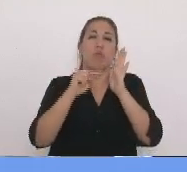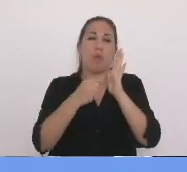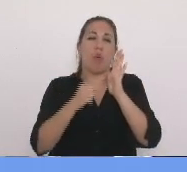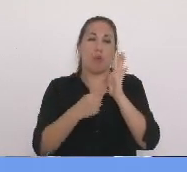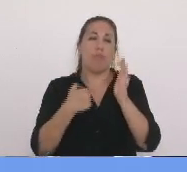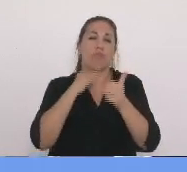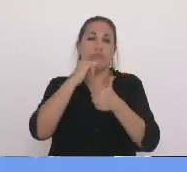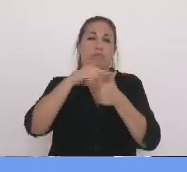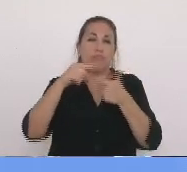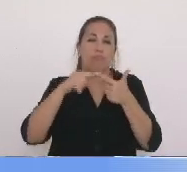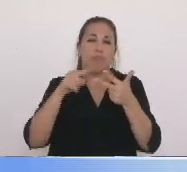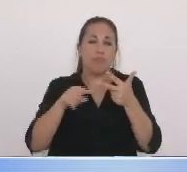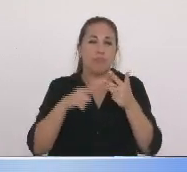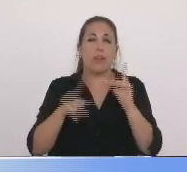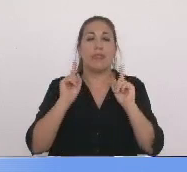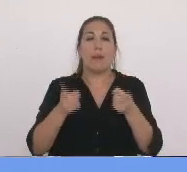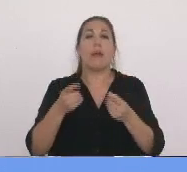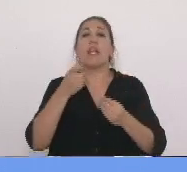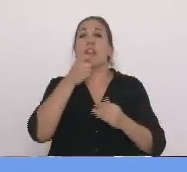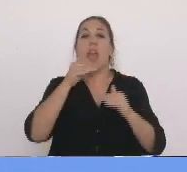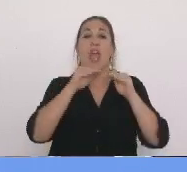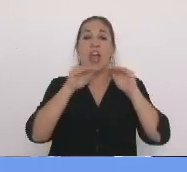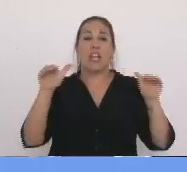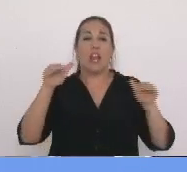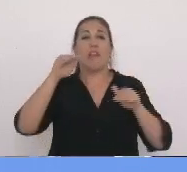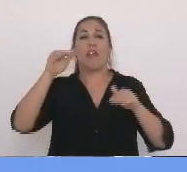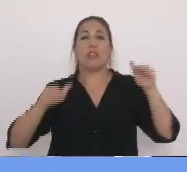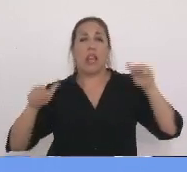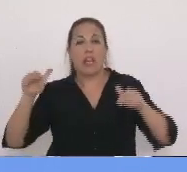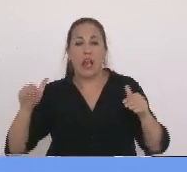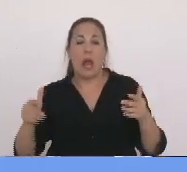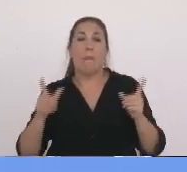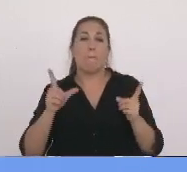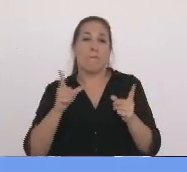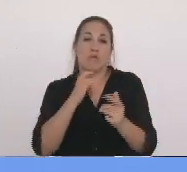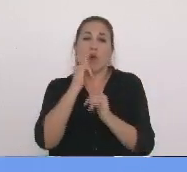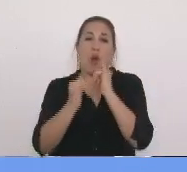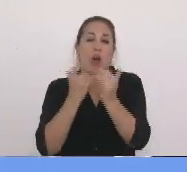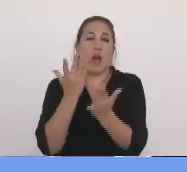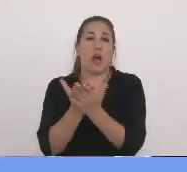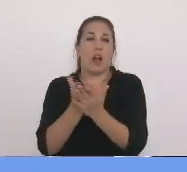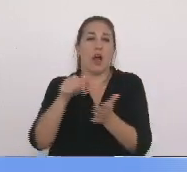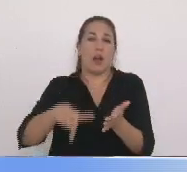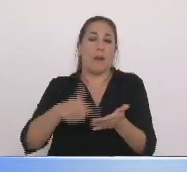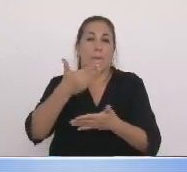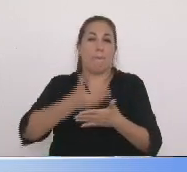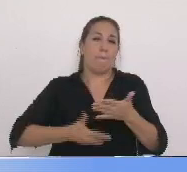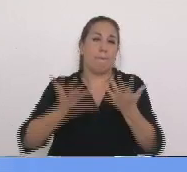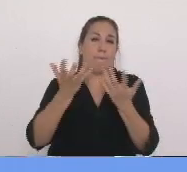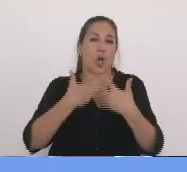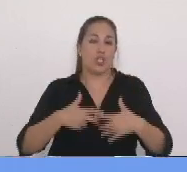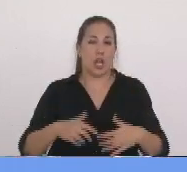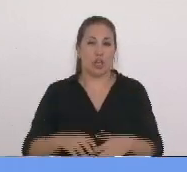por otro el desequilibrio en la composición que se está planteando en este proyecto del consejo de la